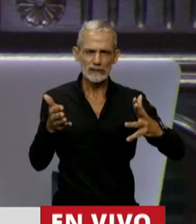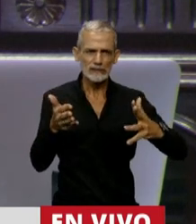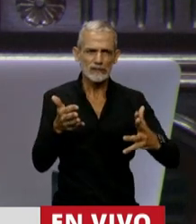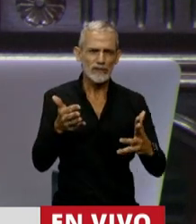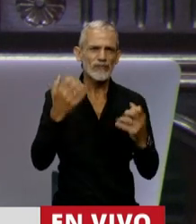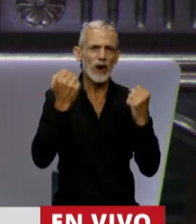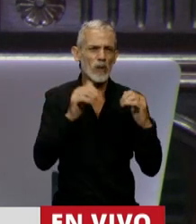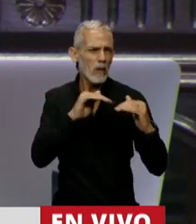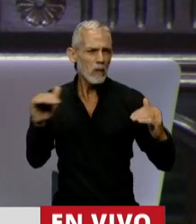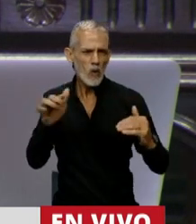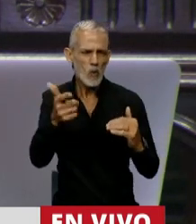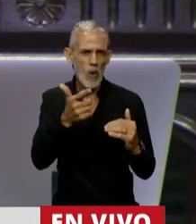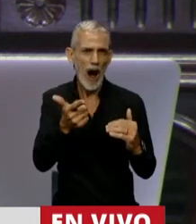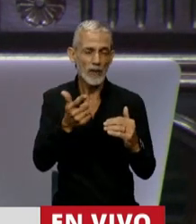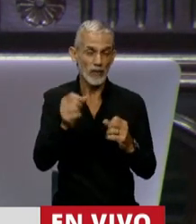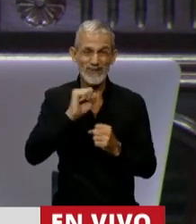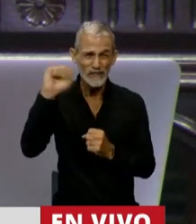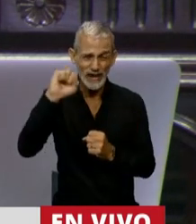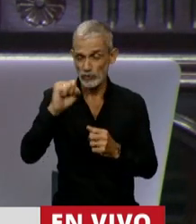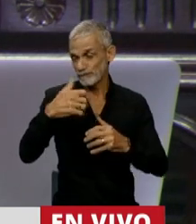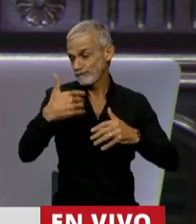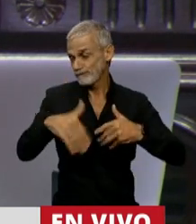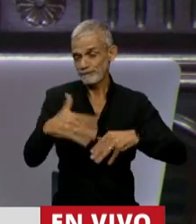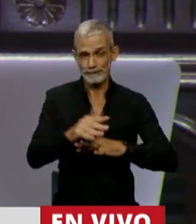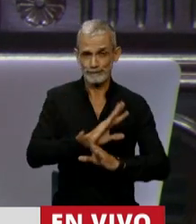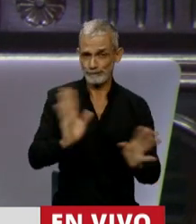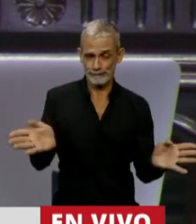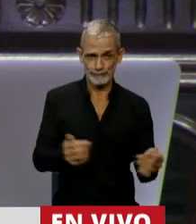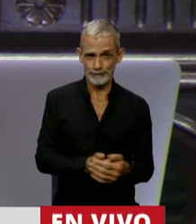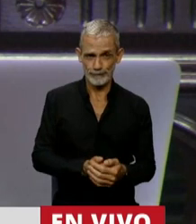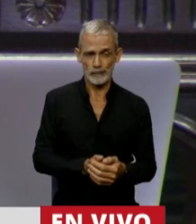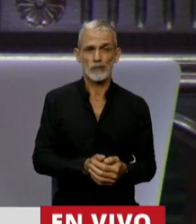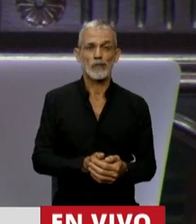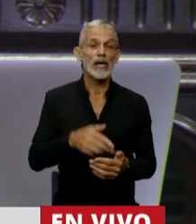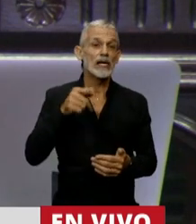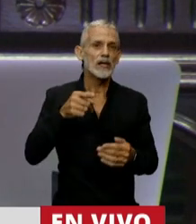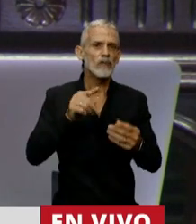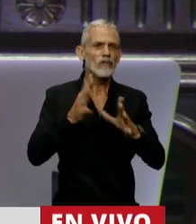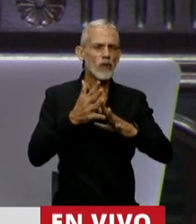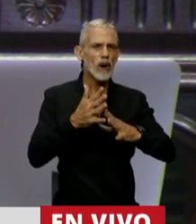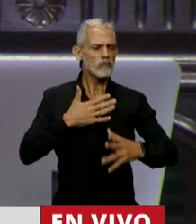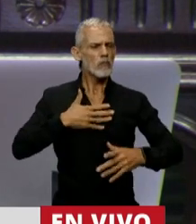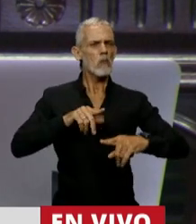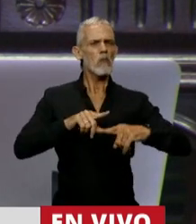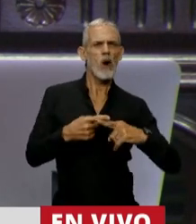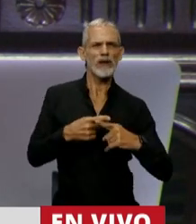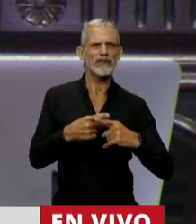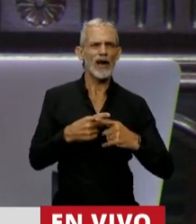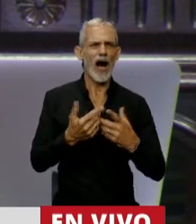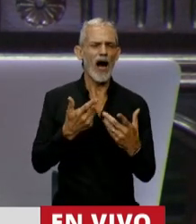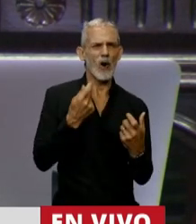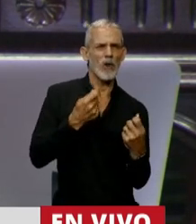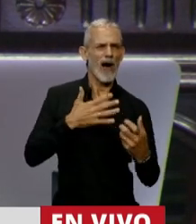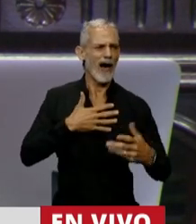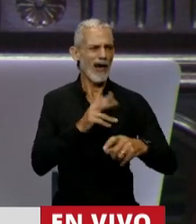volatilidad económica y altísima inflación. Y esa politización ridícula nos alejó de un